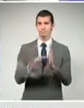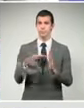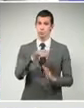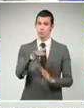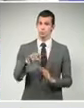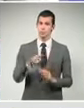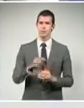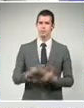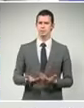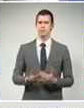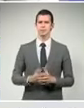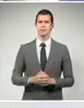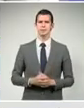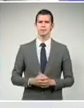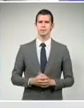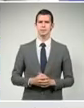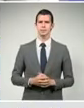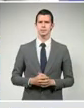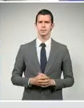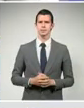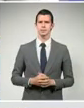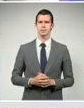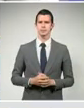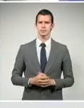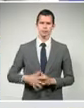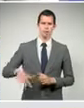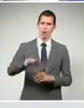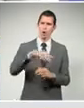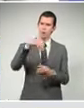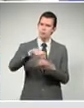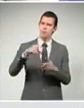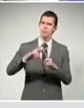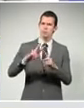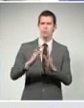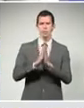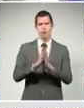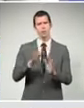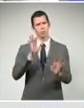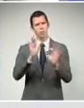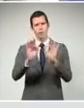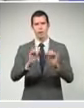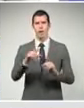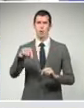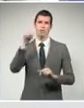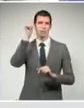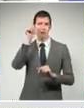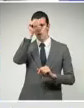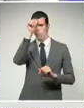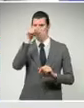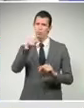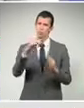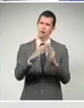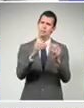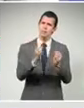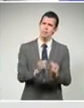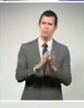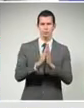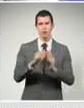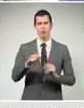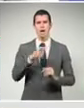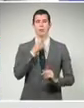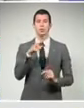nuestro mensaje de prevención, el de nuestro equipo de prensa. Hoy es fin de semana, trate de no salir de casa. Si sale, solo